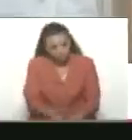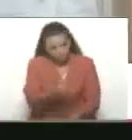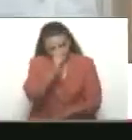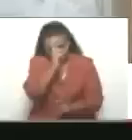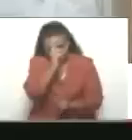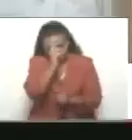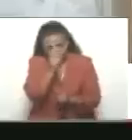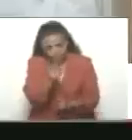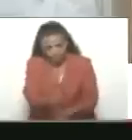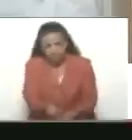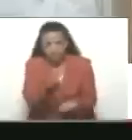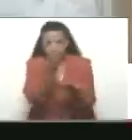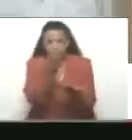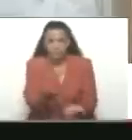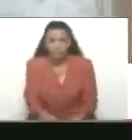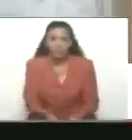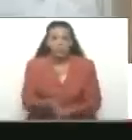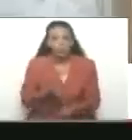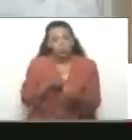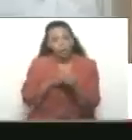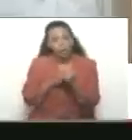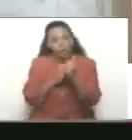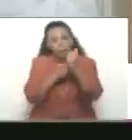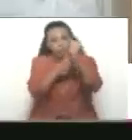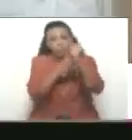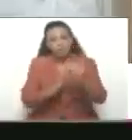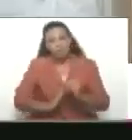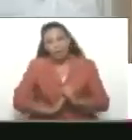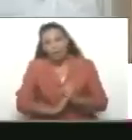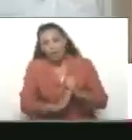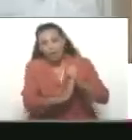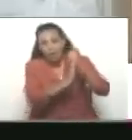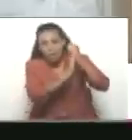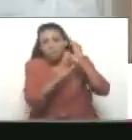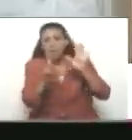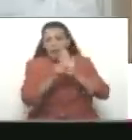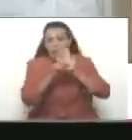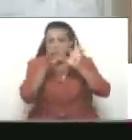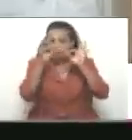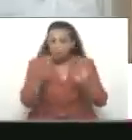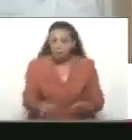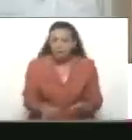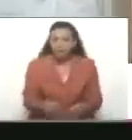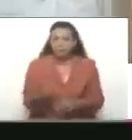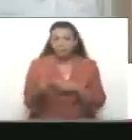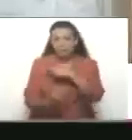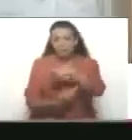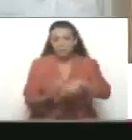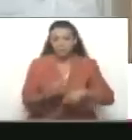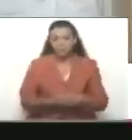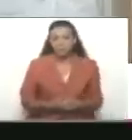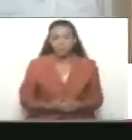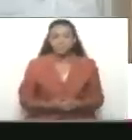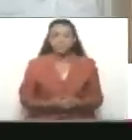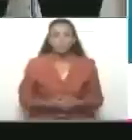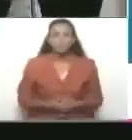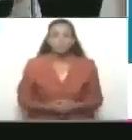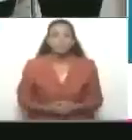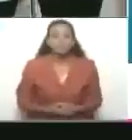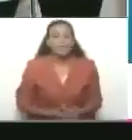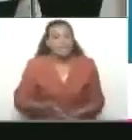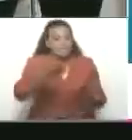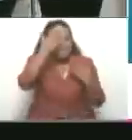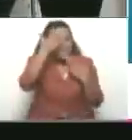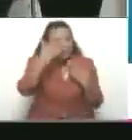presidente a usted que es ese conductor de Victori y el líder legítimo de nuestra Revolución Bueno mi